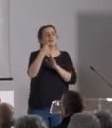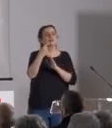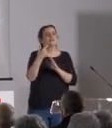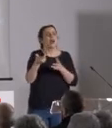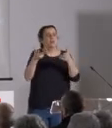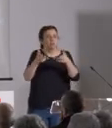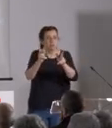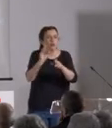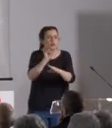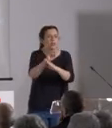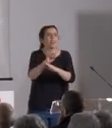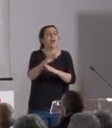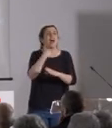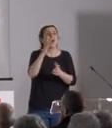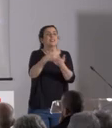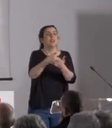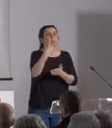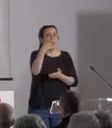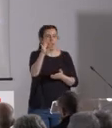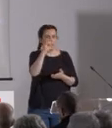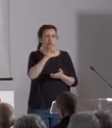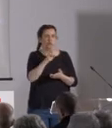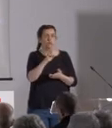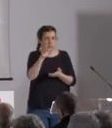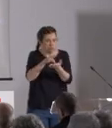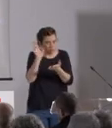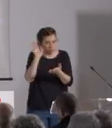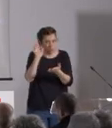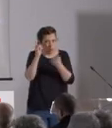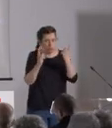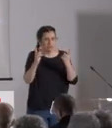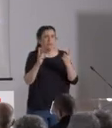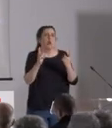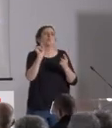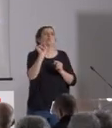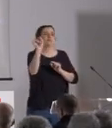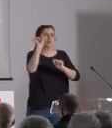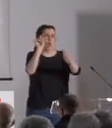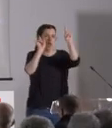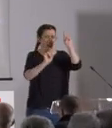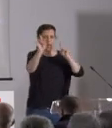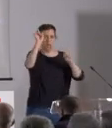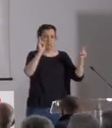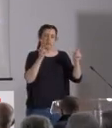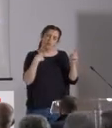¿sí? Esto ya ha existido, pero es muy puntual. Más de 30 años, aquí diría que seamos muy prudentes.